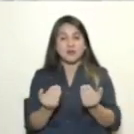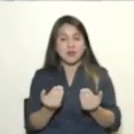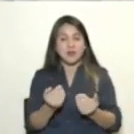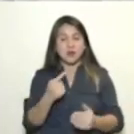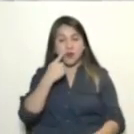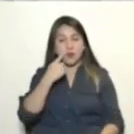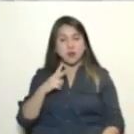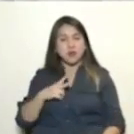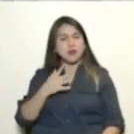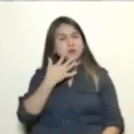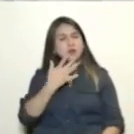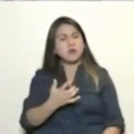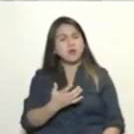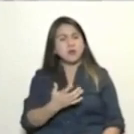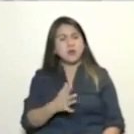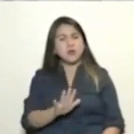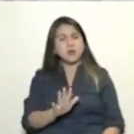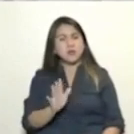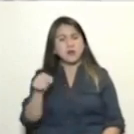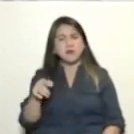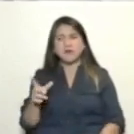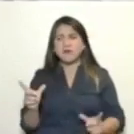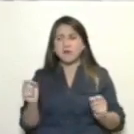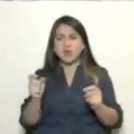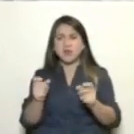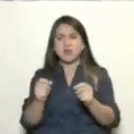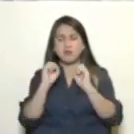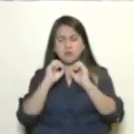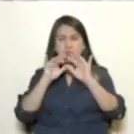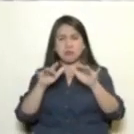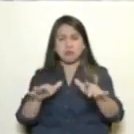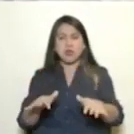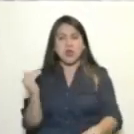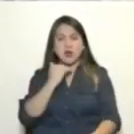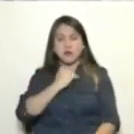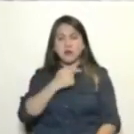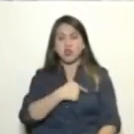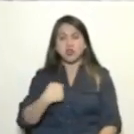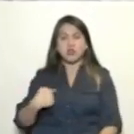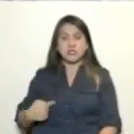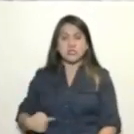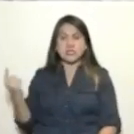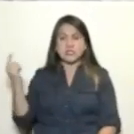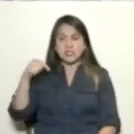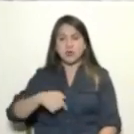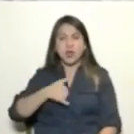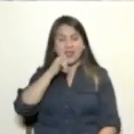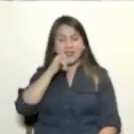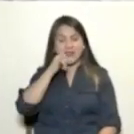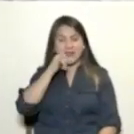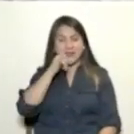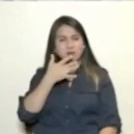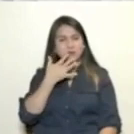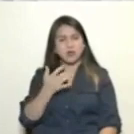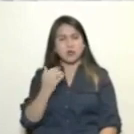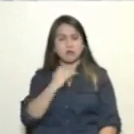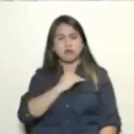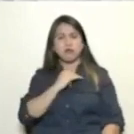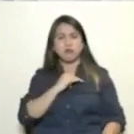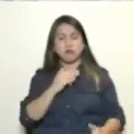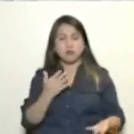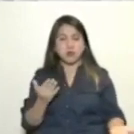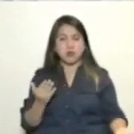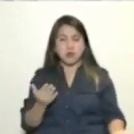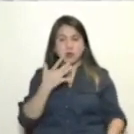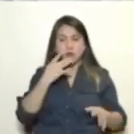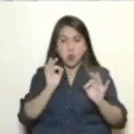señor... ¿Por qué llegó este virus llegó tan rápido de China a Italia? Bueno, porque había